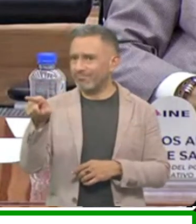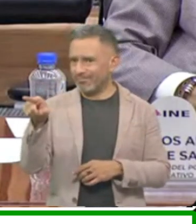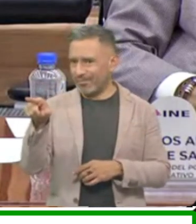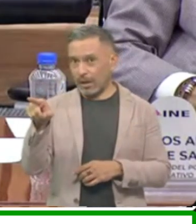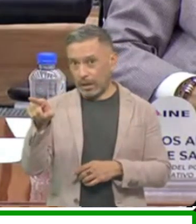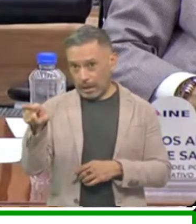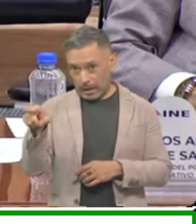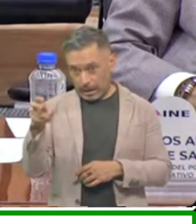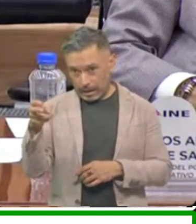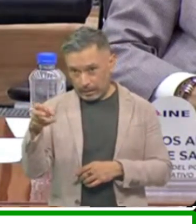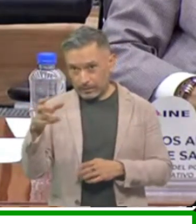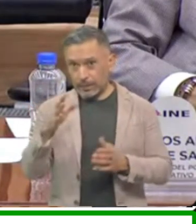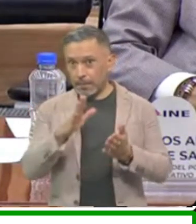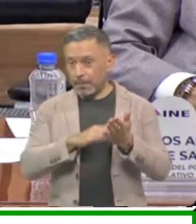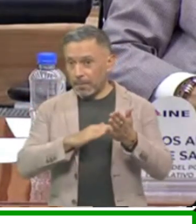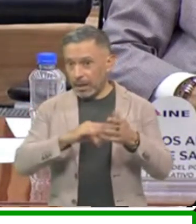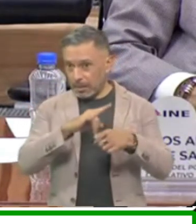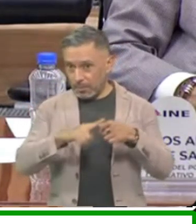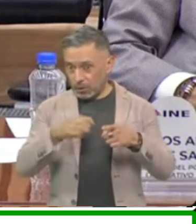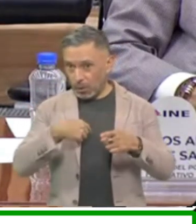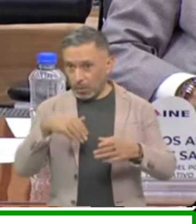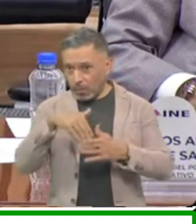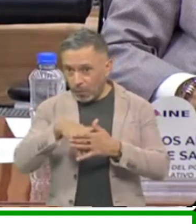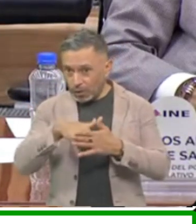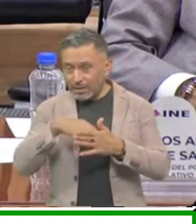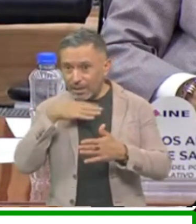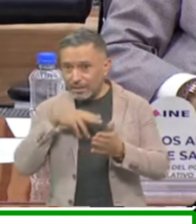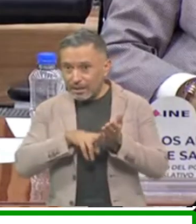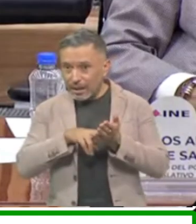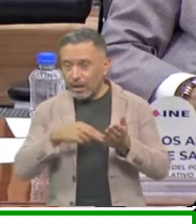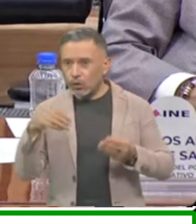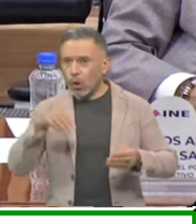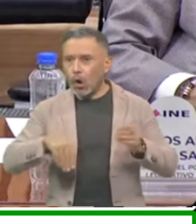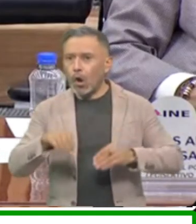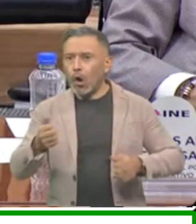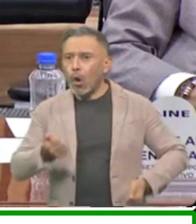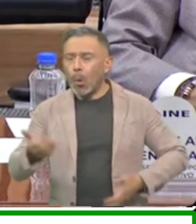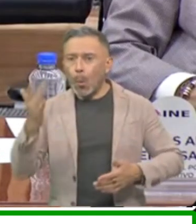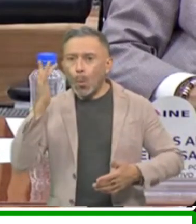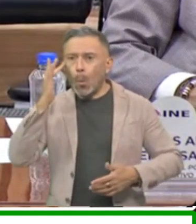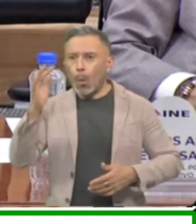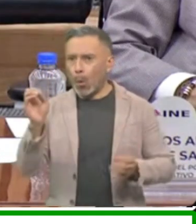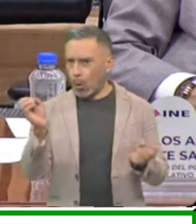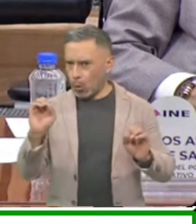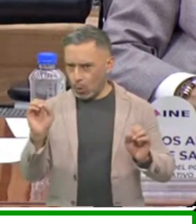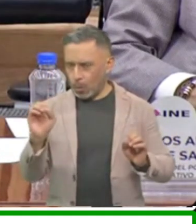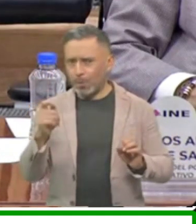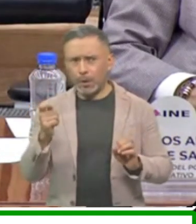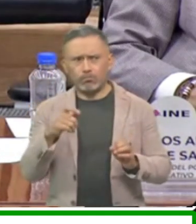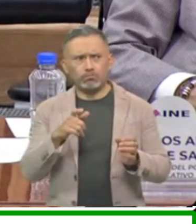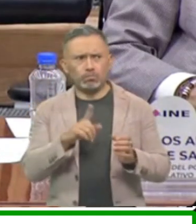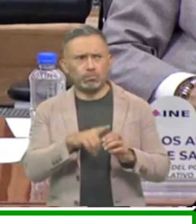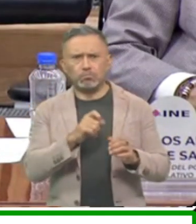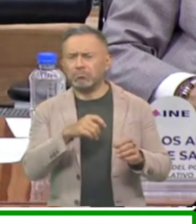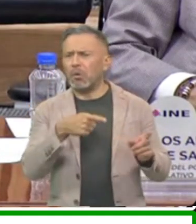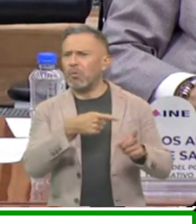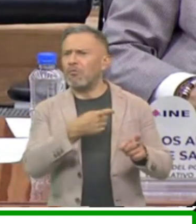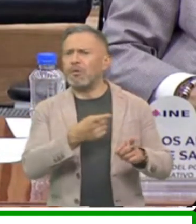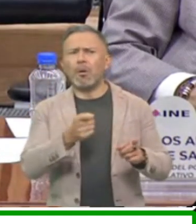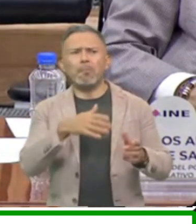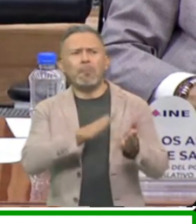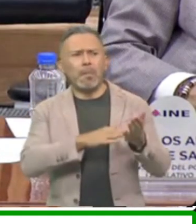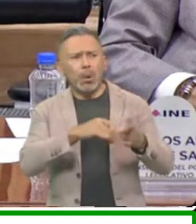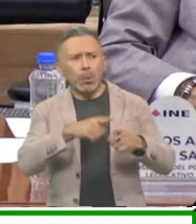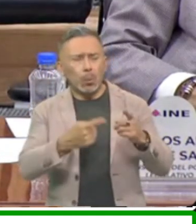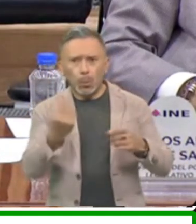está trasladando las boletas en bolsas negras, que no es quien emite comunicados diciendo que el electorado se llevó las boletas a su casa, que